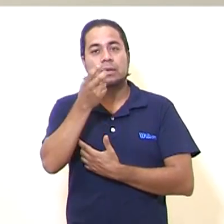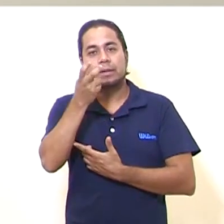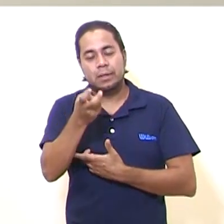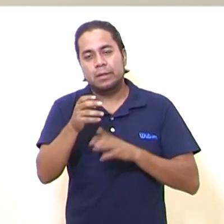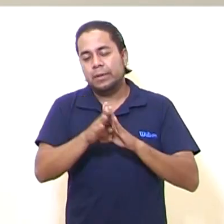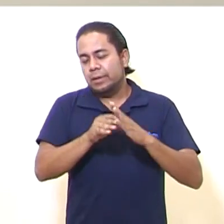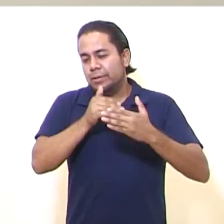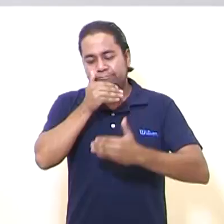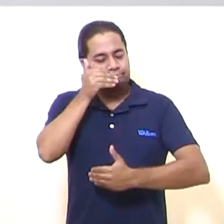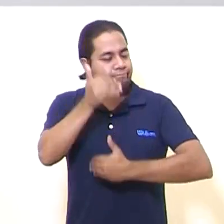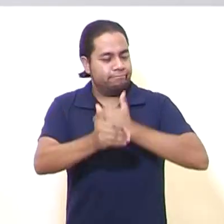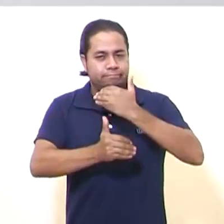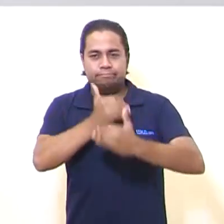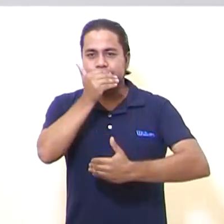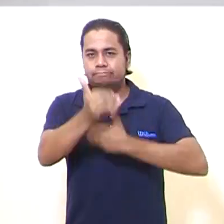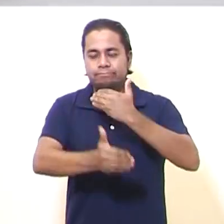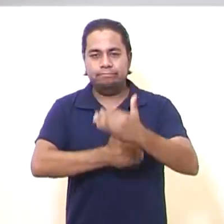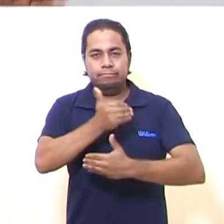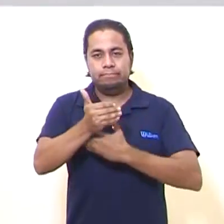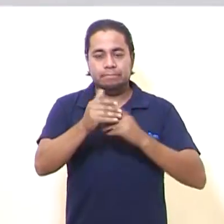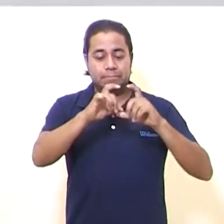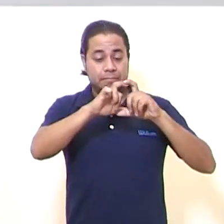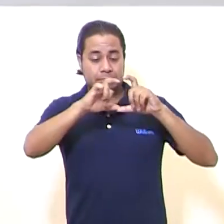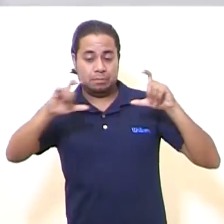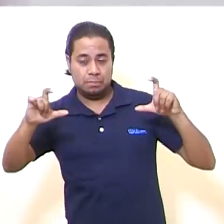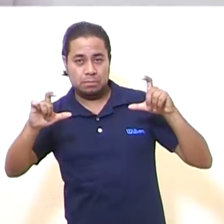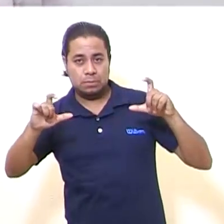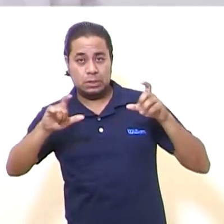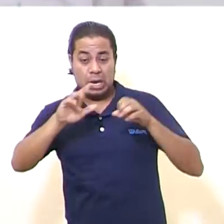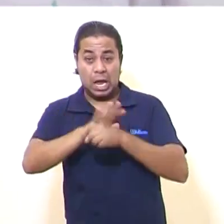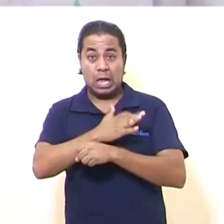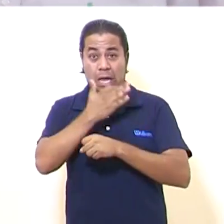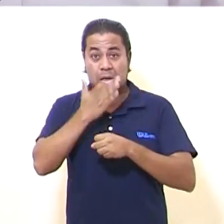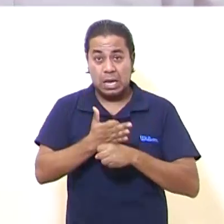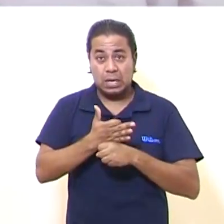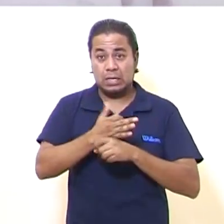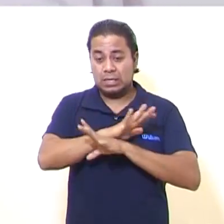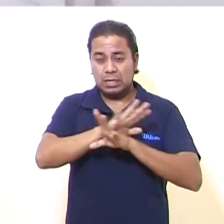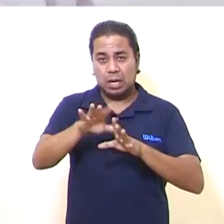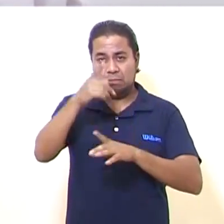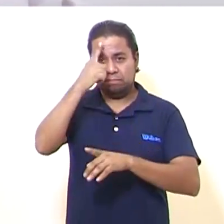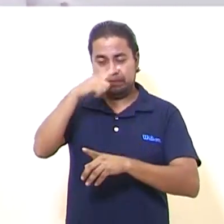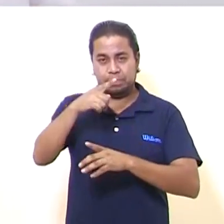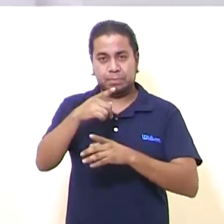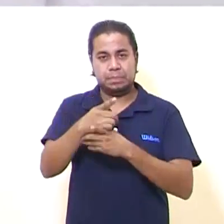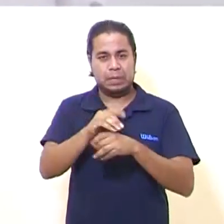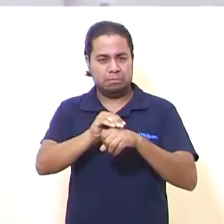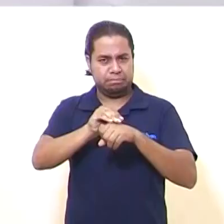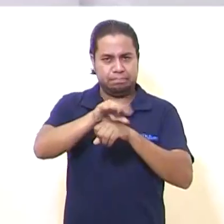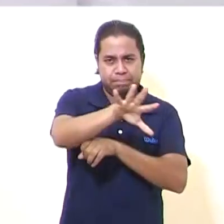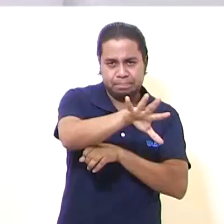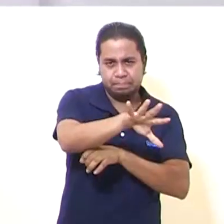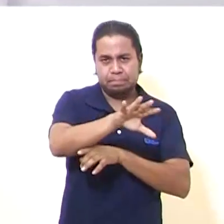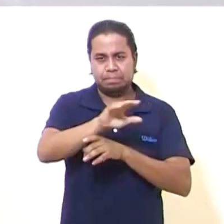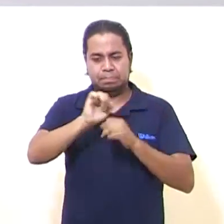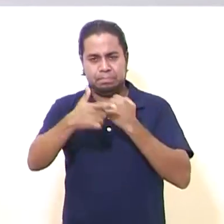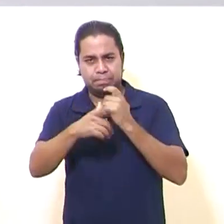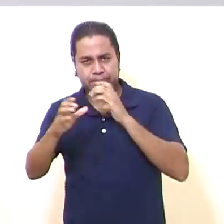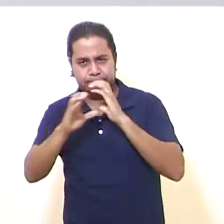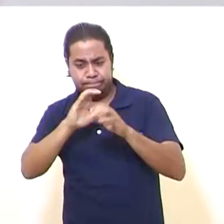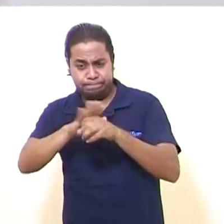fue avanzando y los ideogramas ya no eran suficientes para poder mandar un mensaje o poder